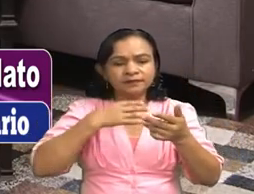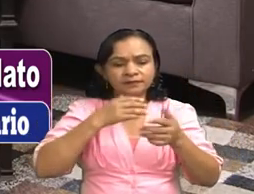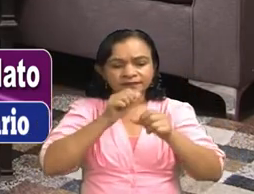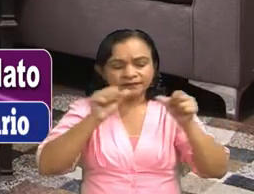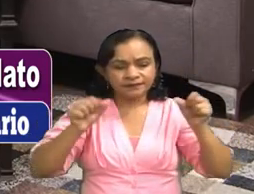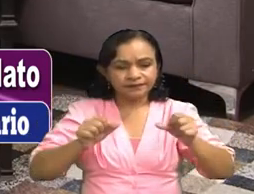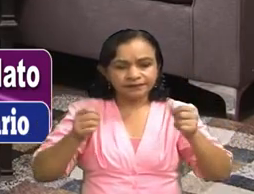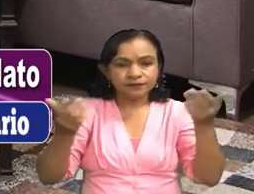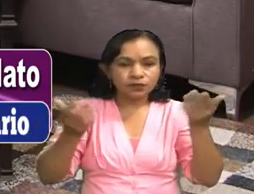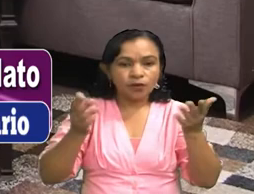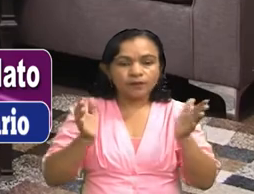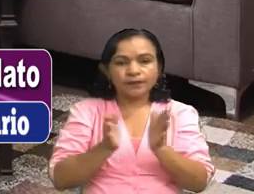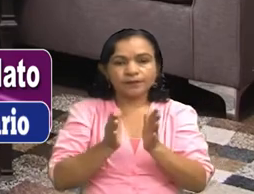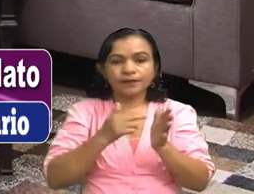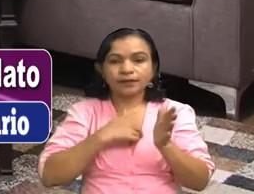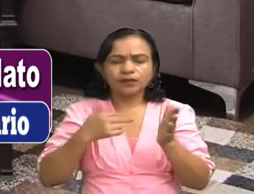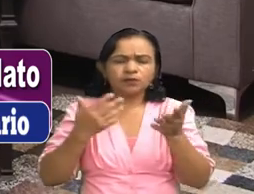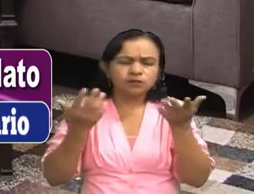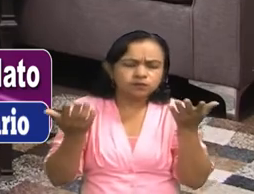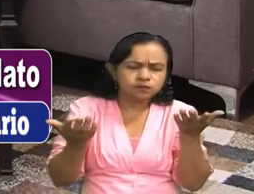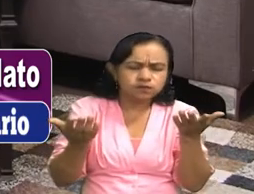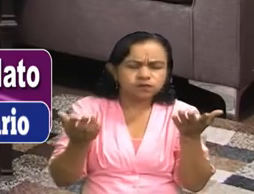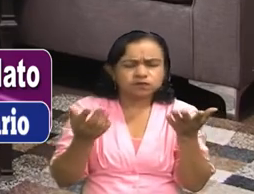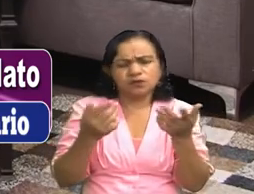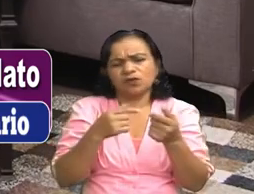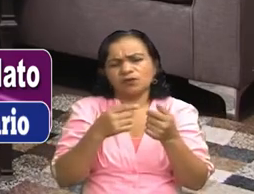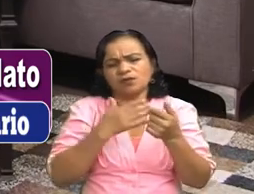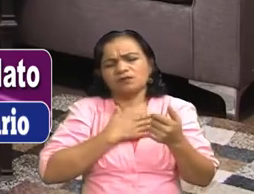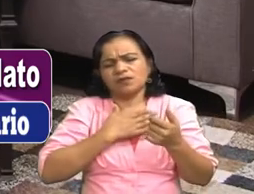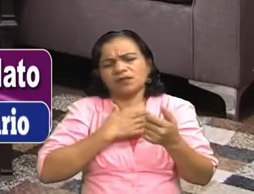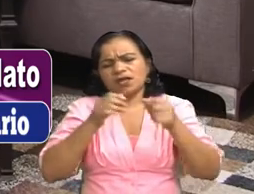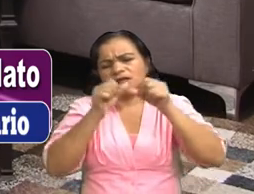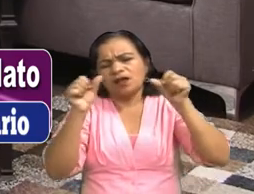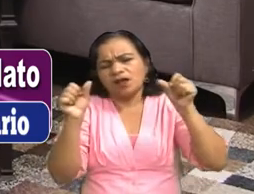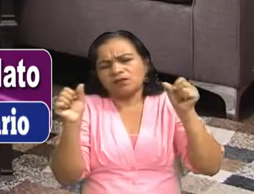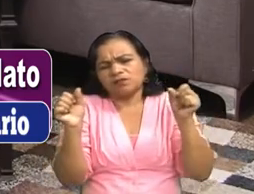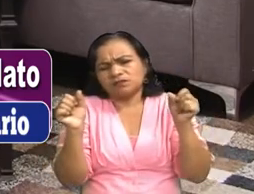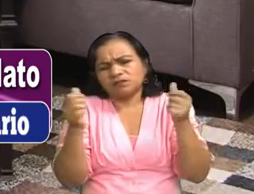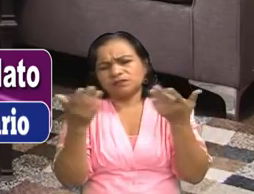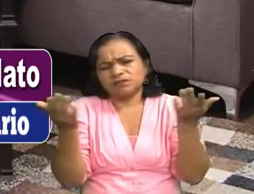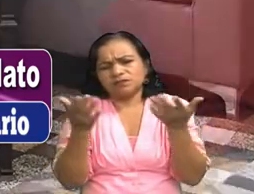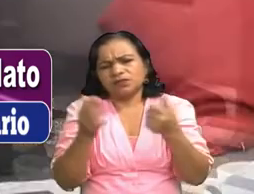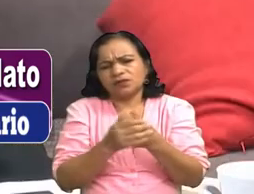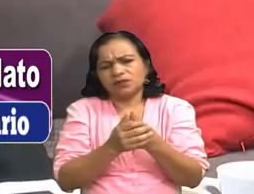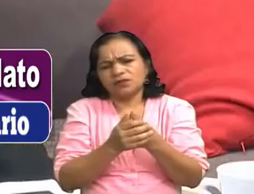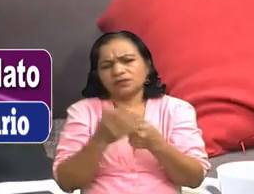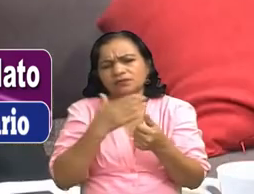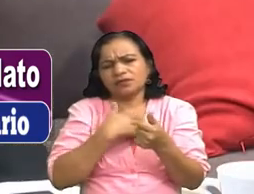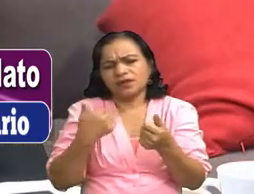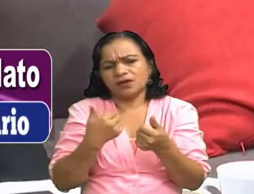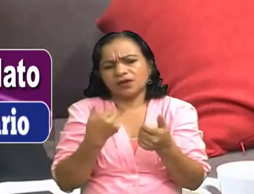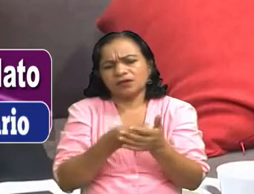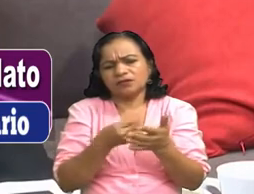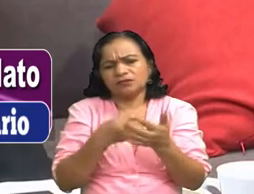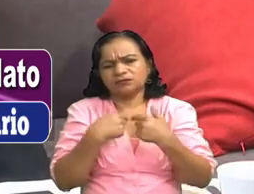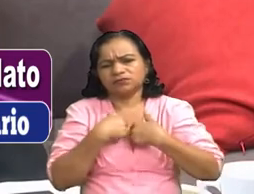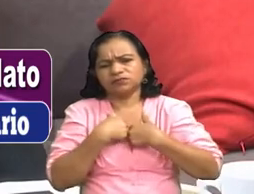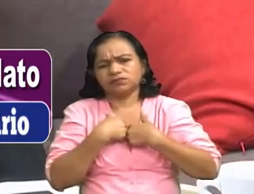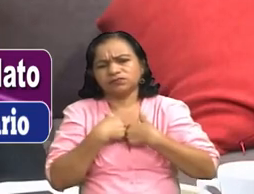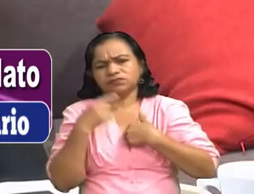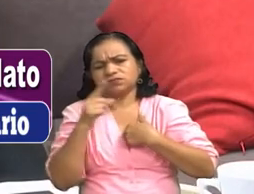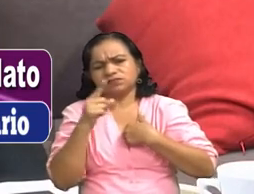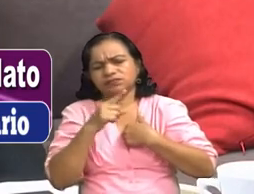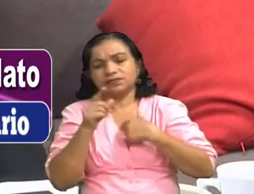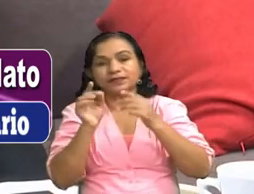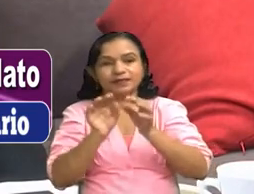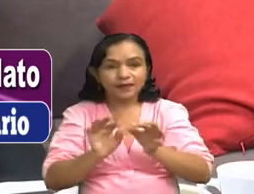aquí, solo son animales certificados y de fincas registradas. Puede agarrar un mejor precio, solo con esto. Ok,